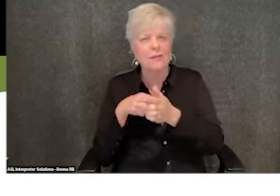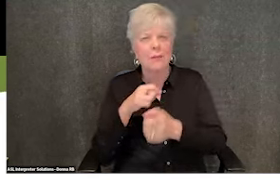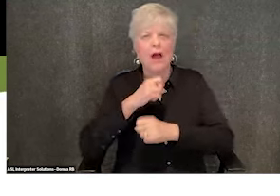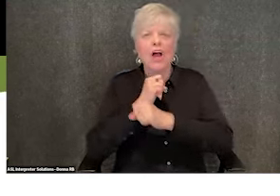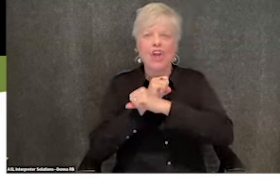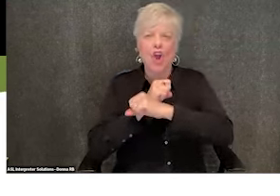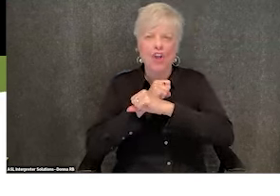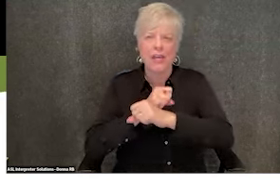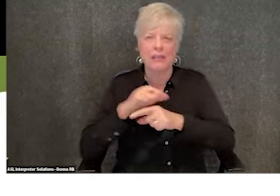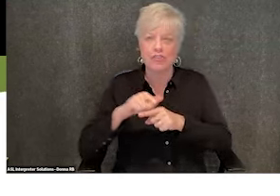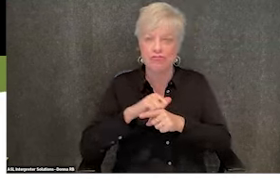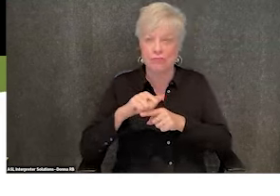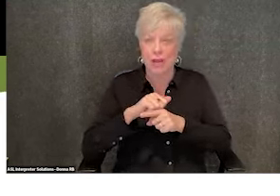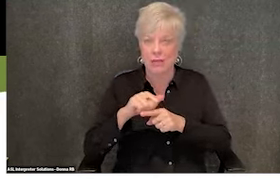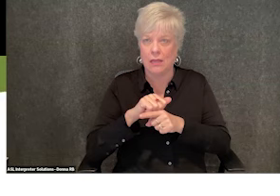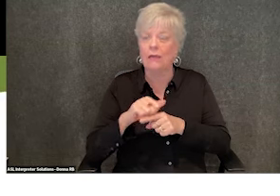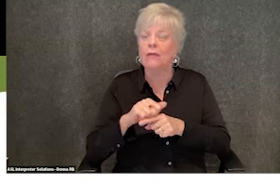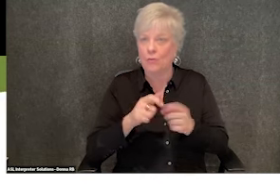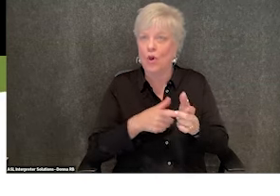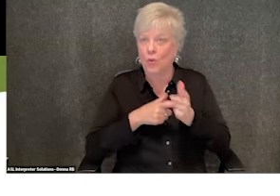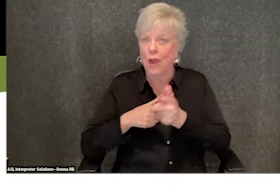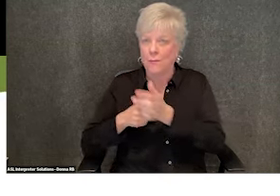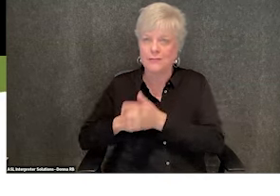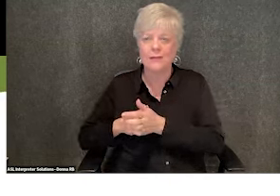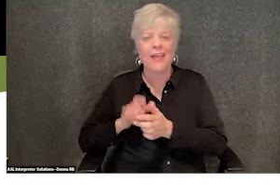otros, privacidad personal,